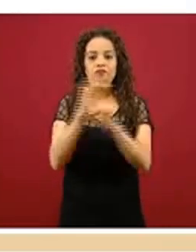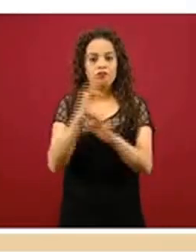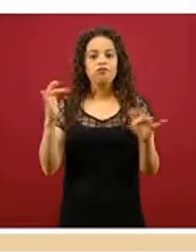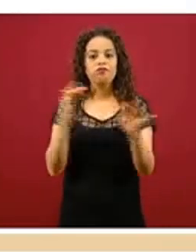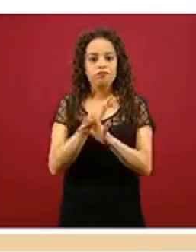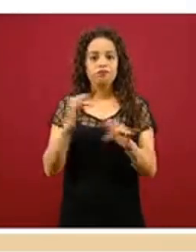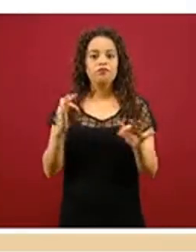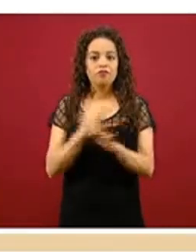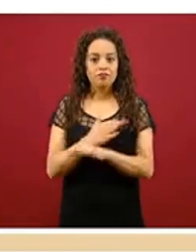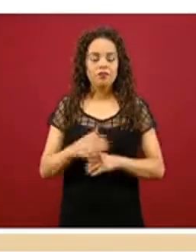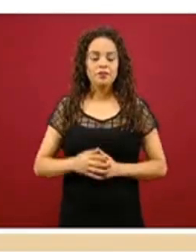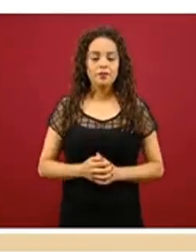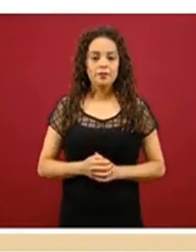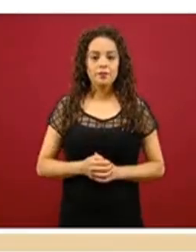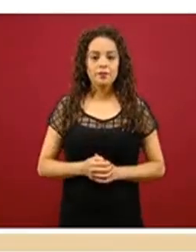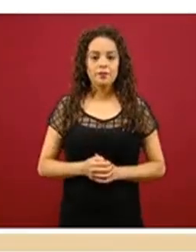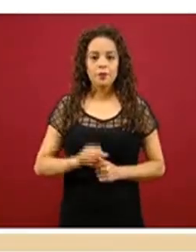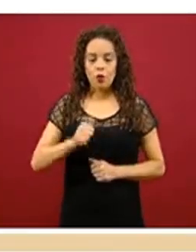La siguiente, por favor.